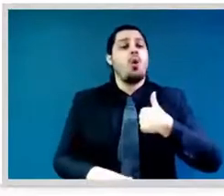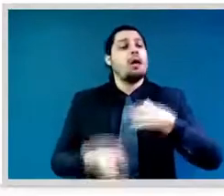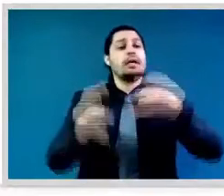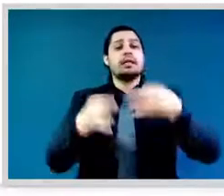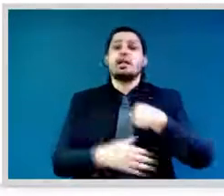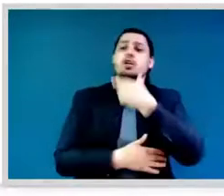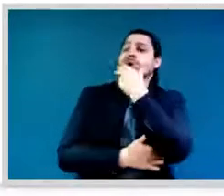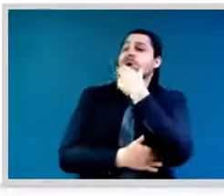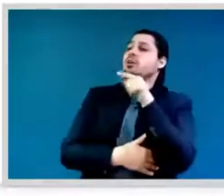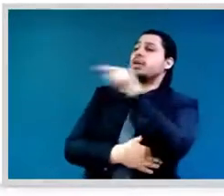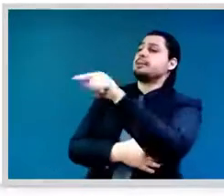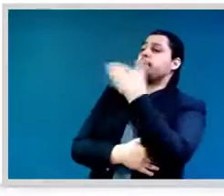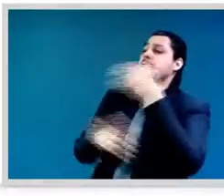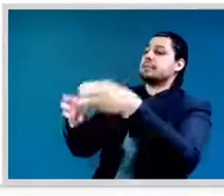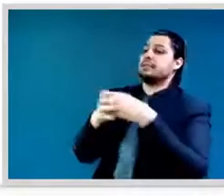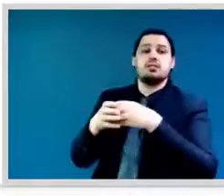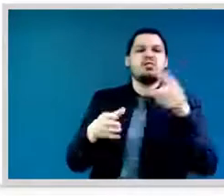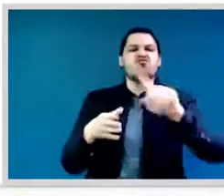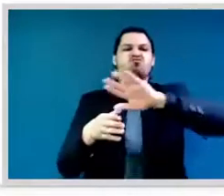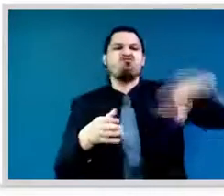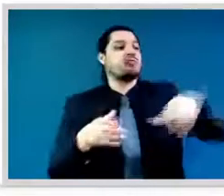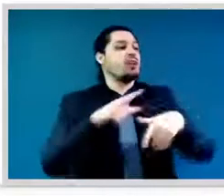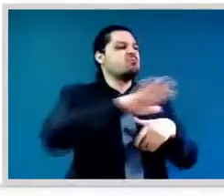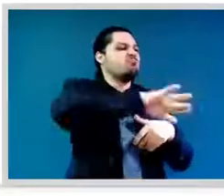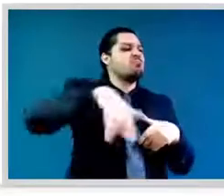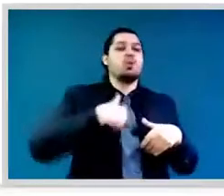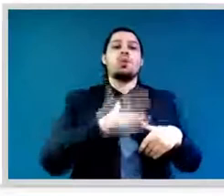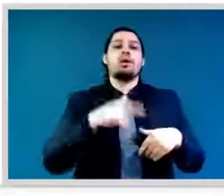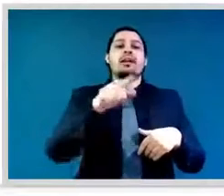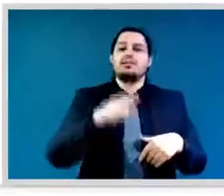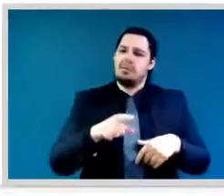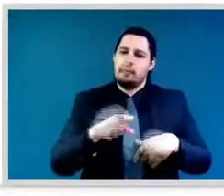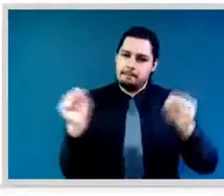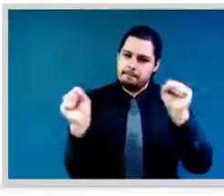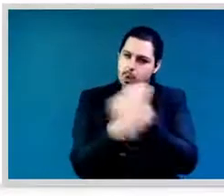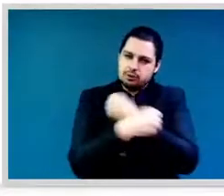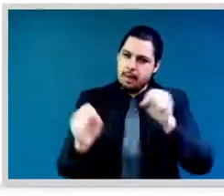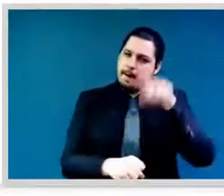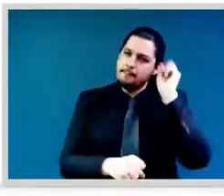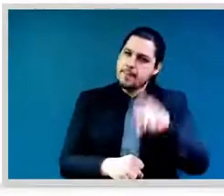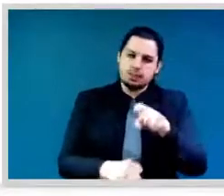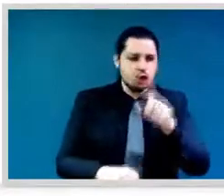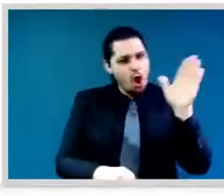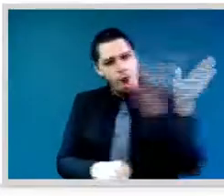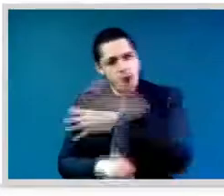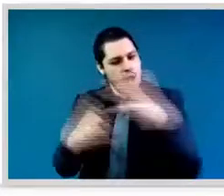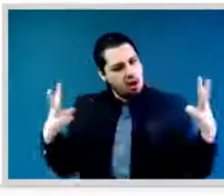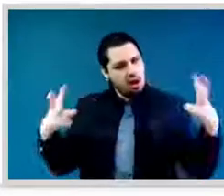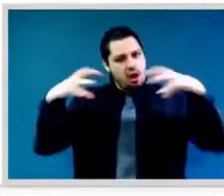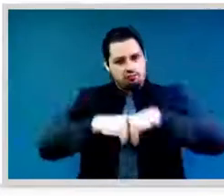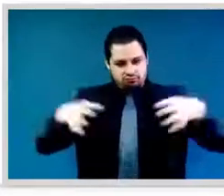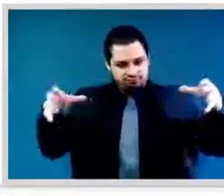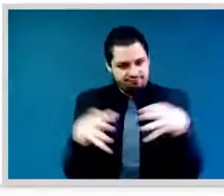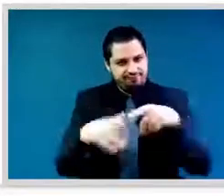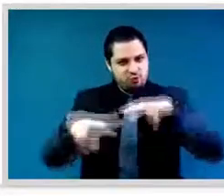nosotras mismas denunciamos. Entonces, la participación plena es muy importante.